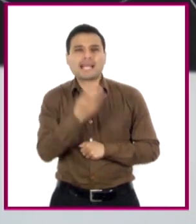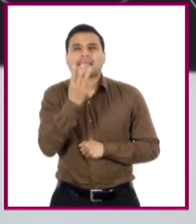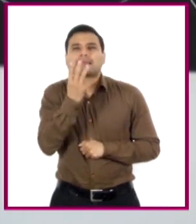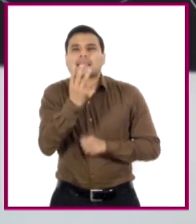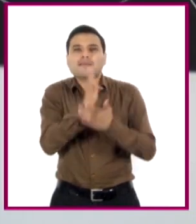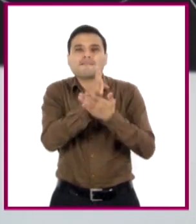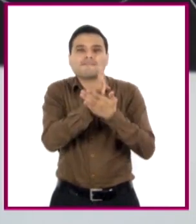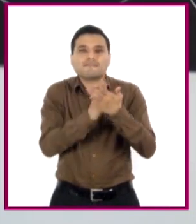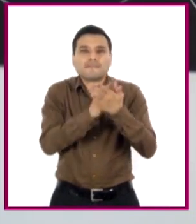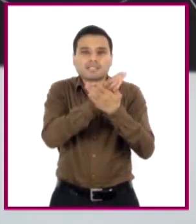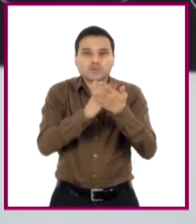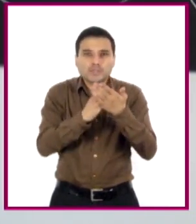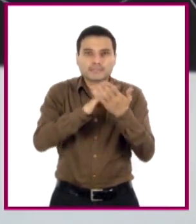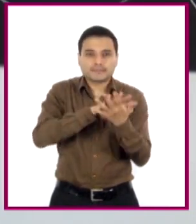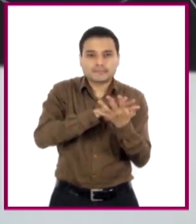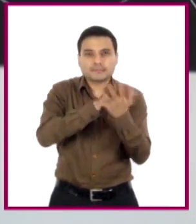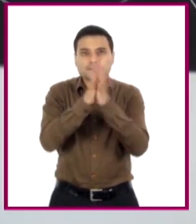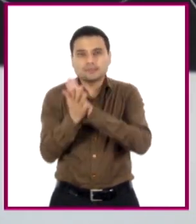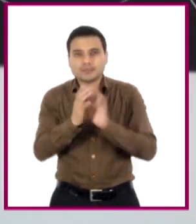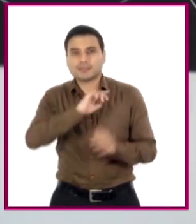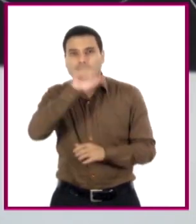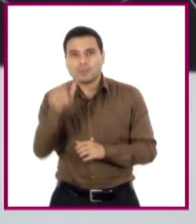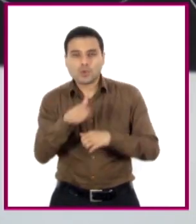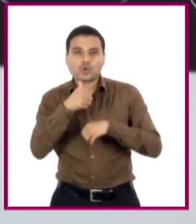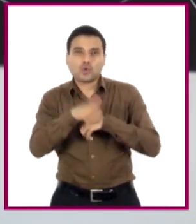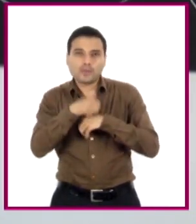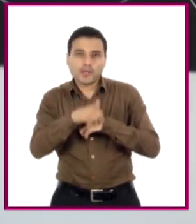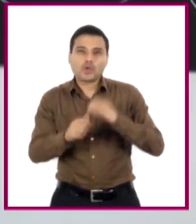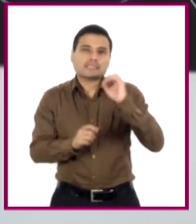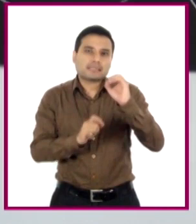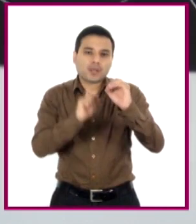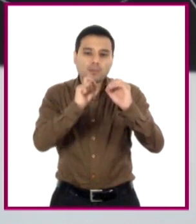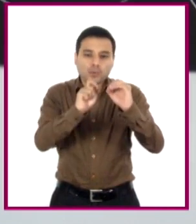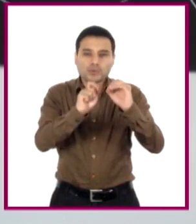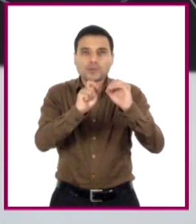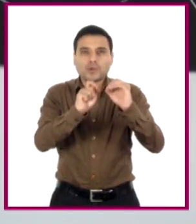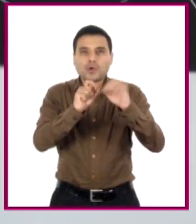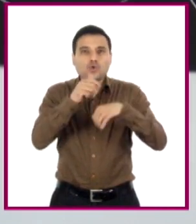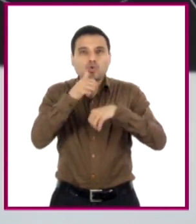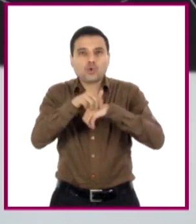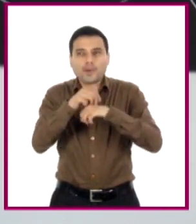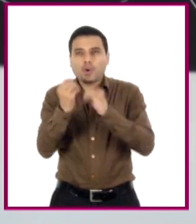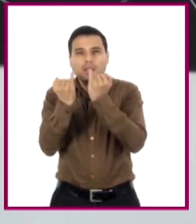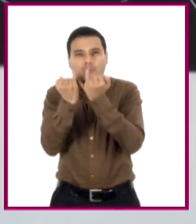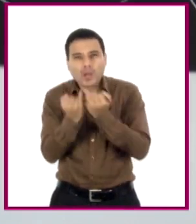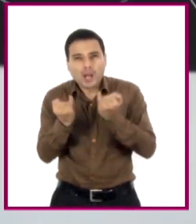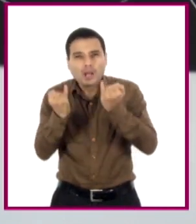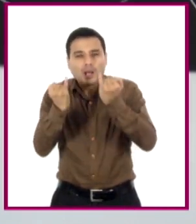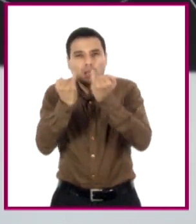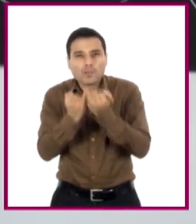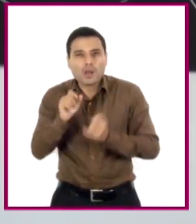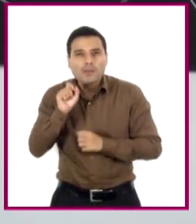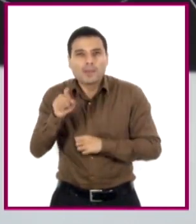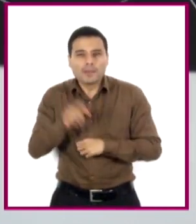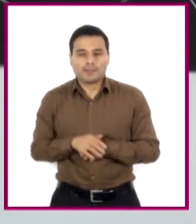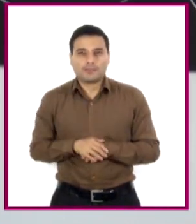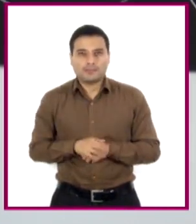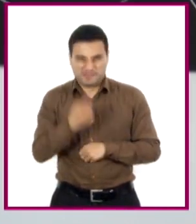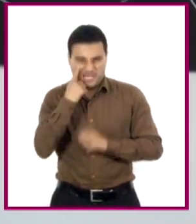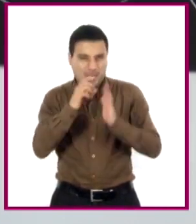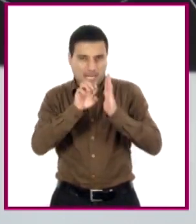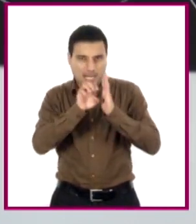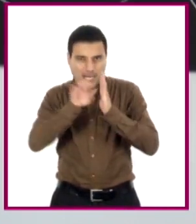representen fracciones periódicas y que contengan entre 2 y 3 dígitos en su periodo. Yo les sugiero